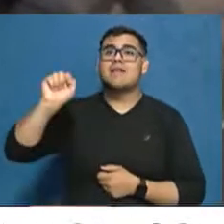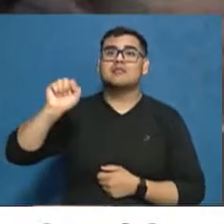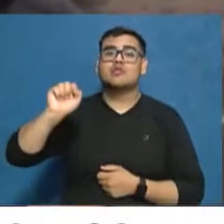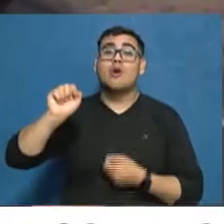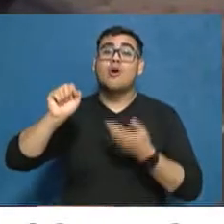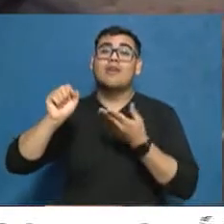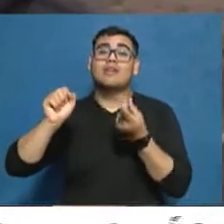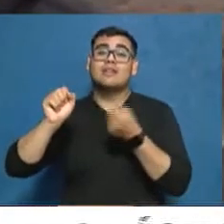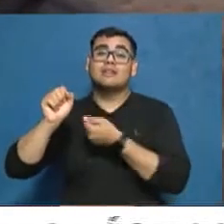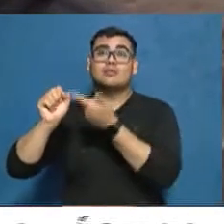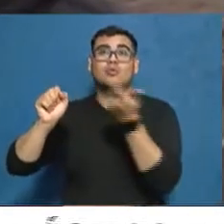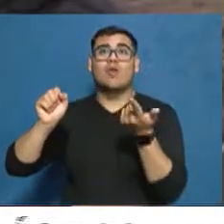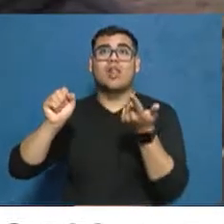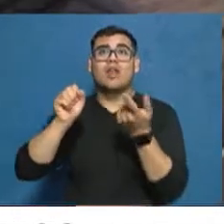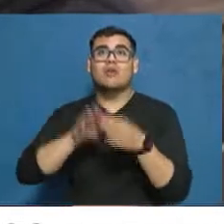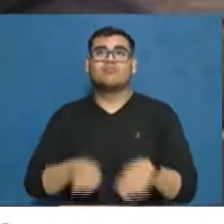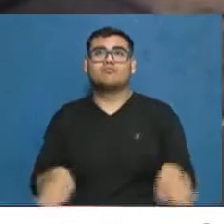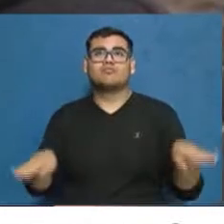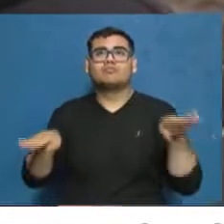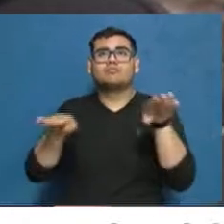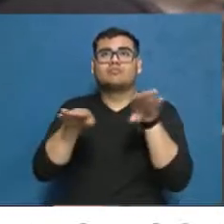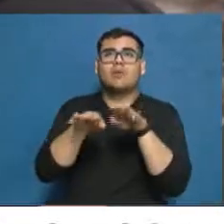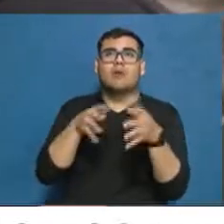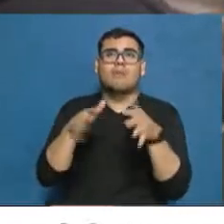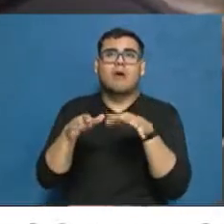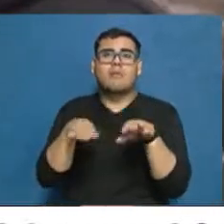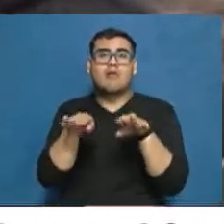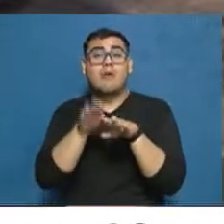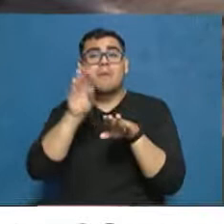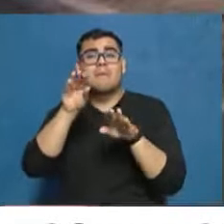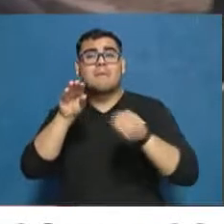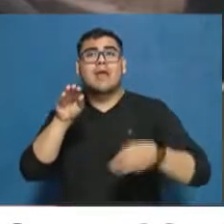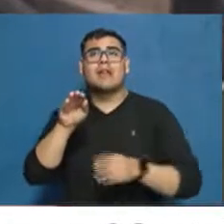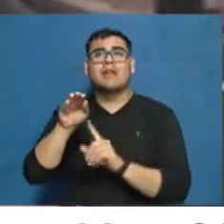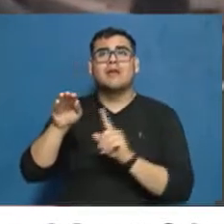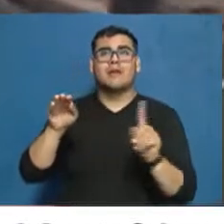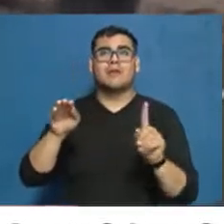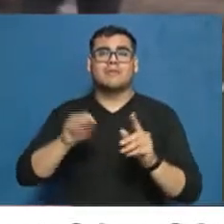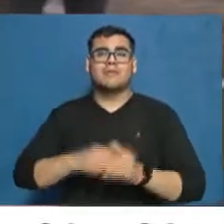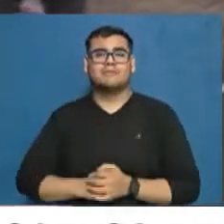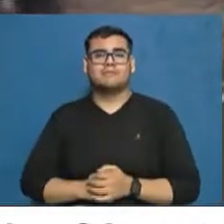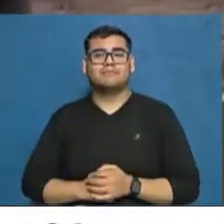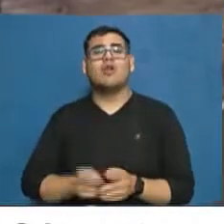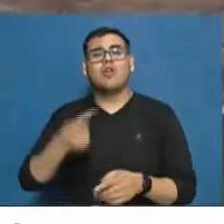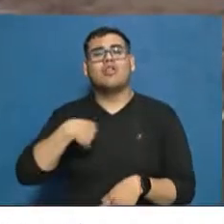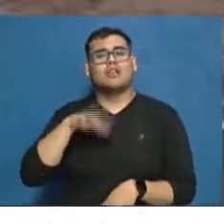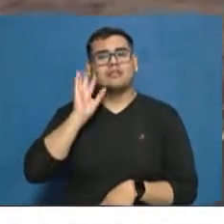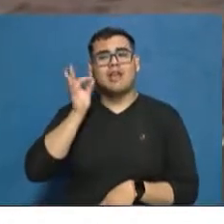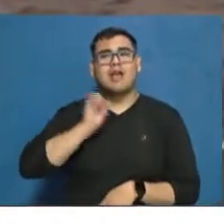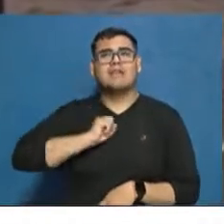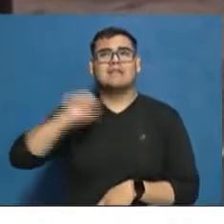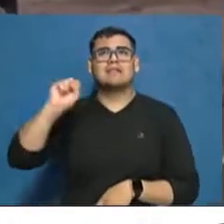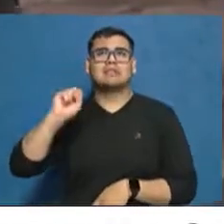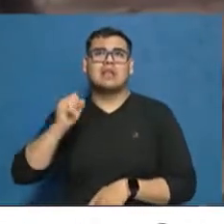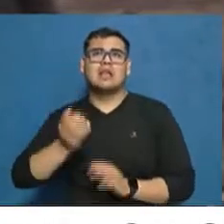del empleado público no pierda con la inflación. Ya hemos conocido este último índice que sigue siendo alto, la inflación es